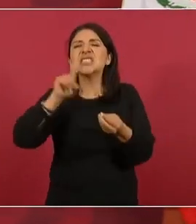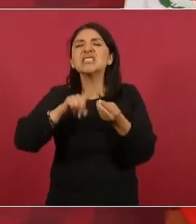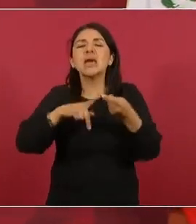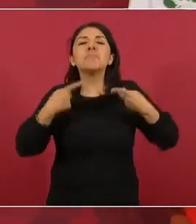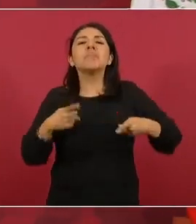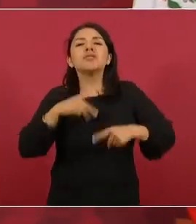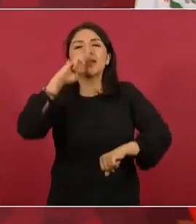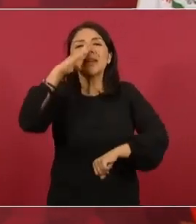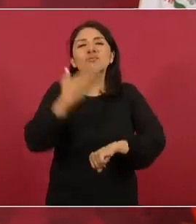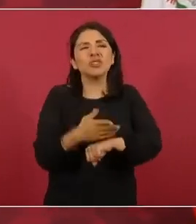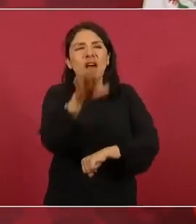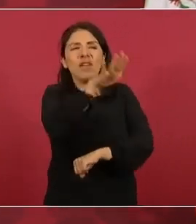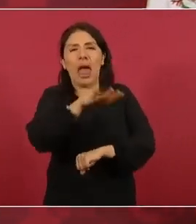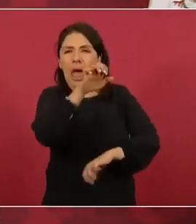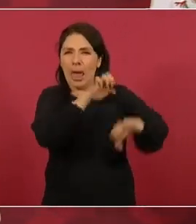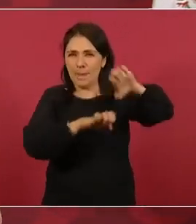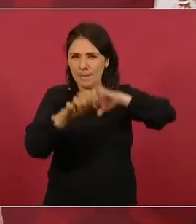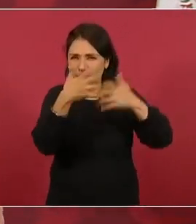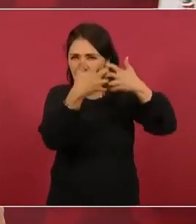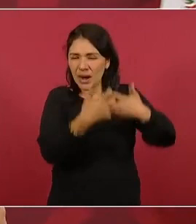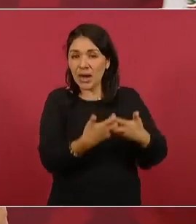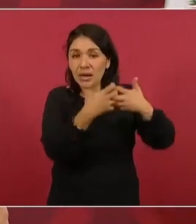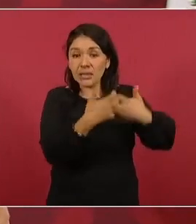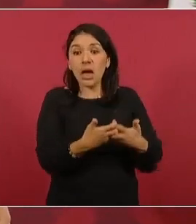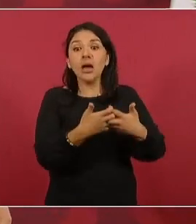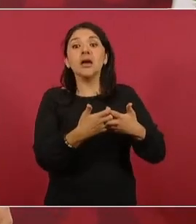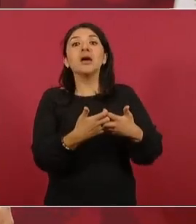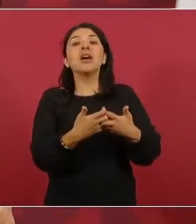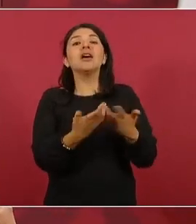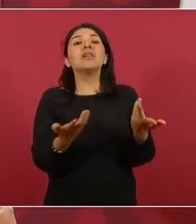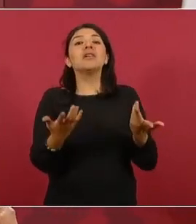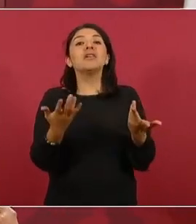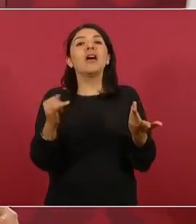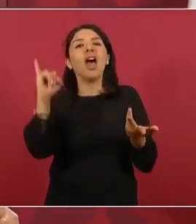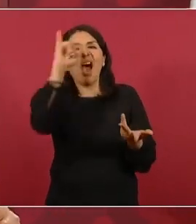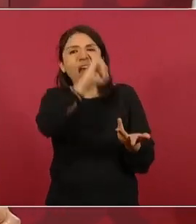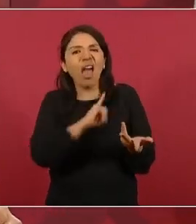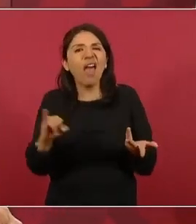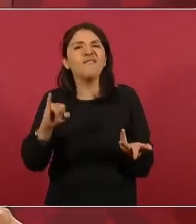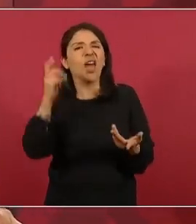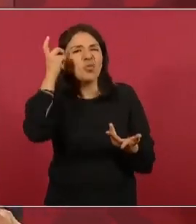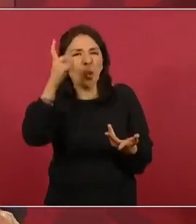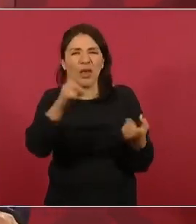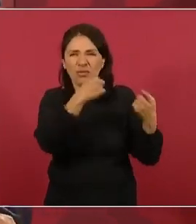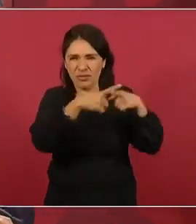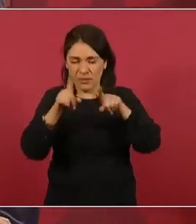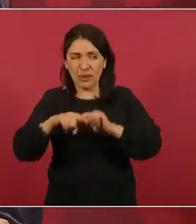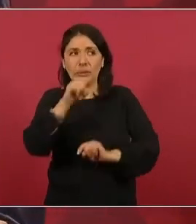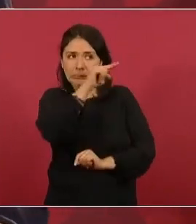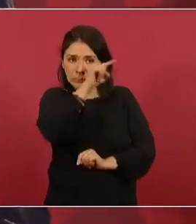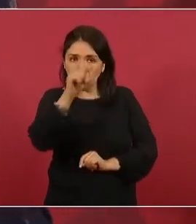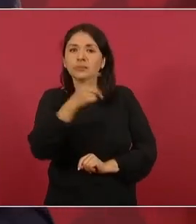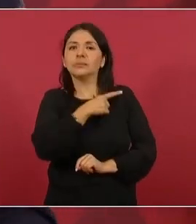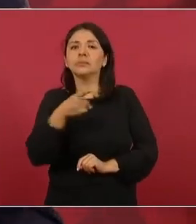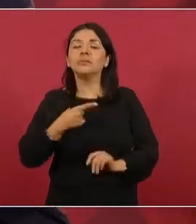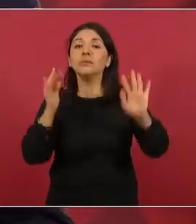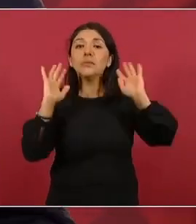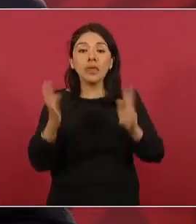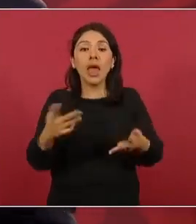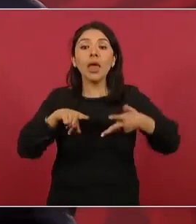responsables de las empresas, gerentes, que empiecen ya